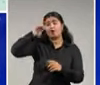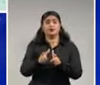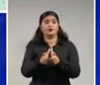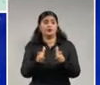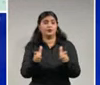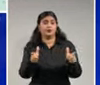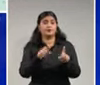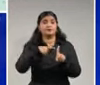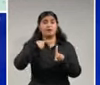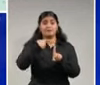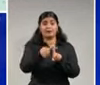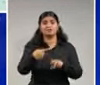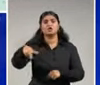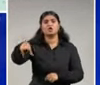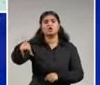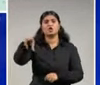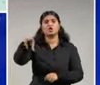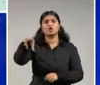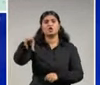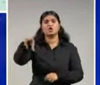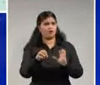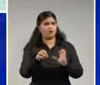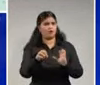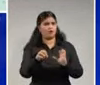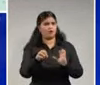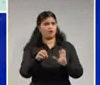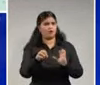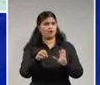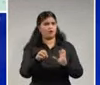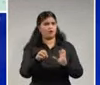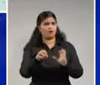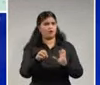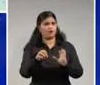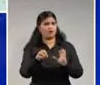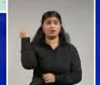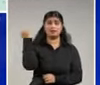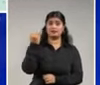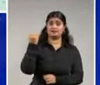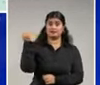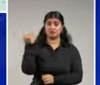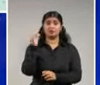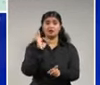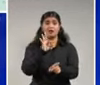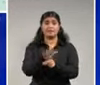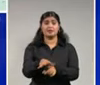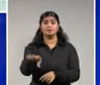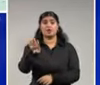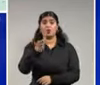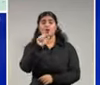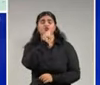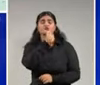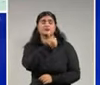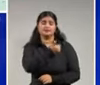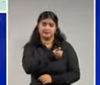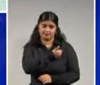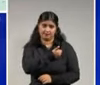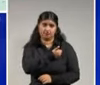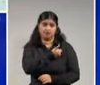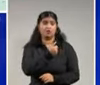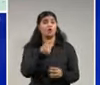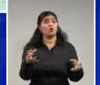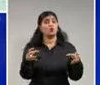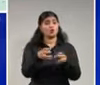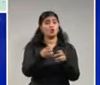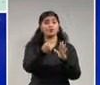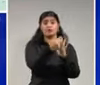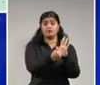de control sanitario internacional, que a partir del 4 de diciembre se aplicaron o se aplican un grupo de